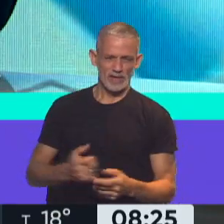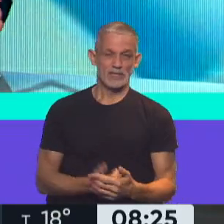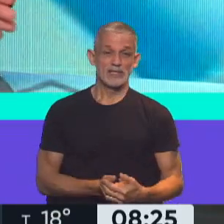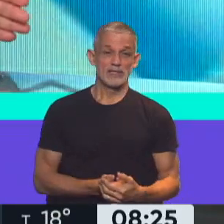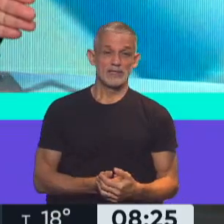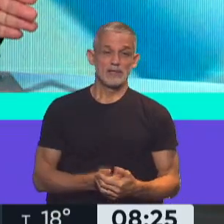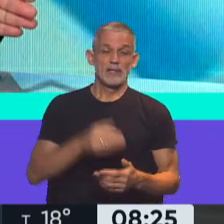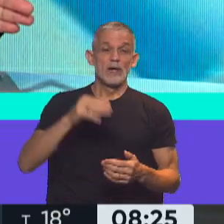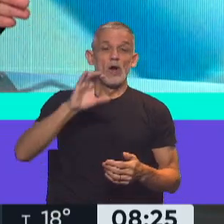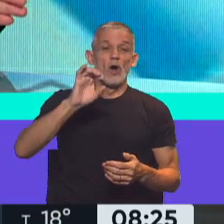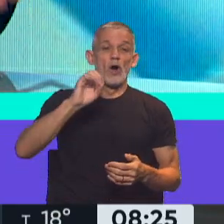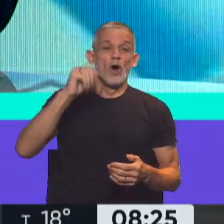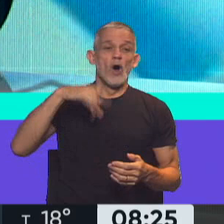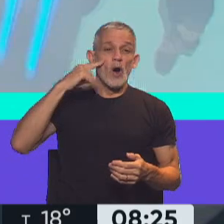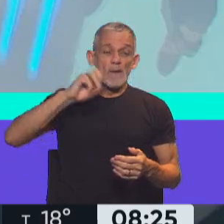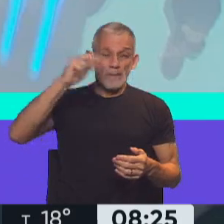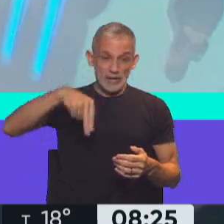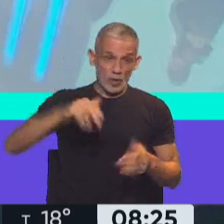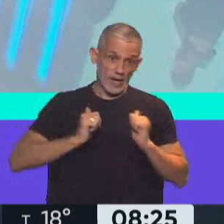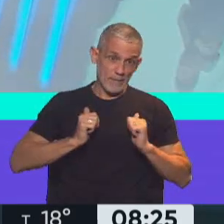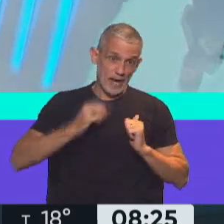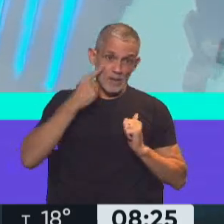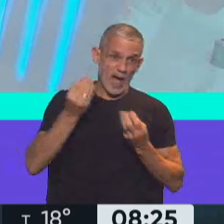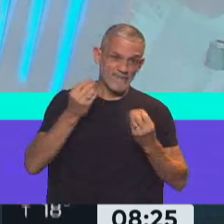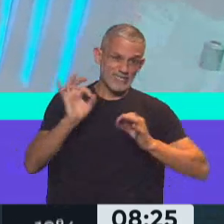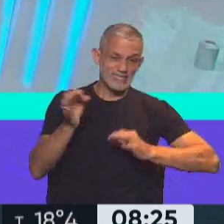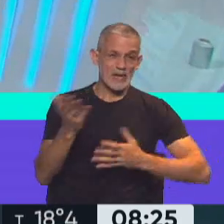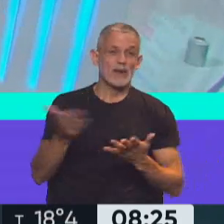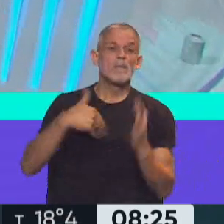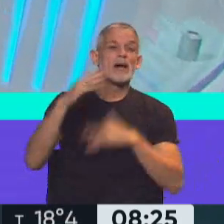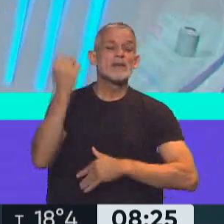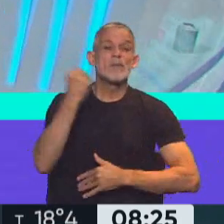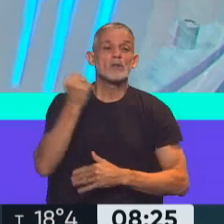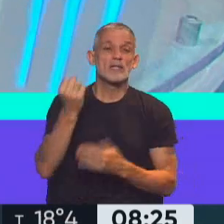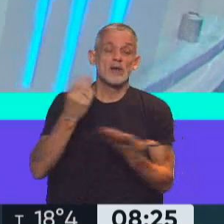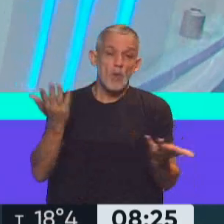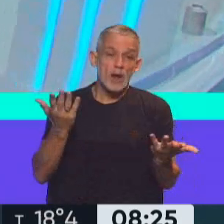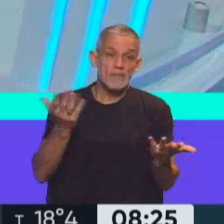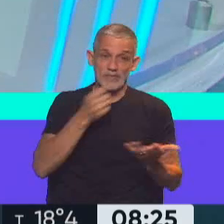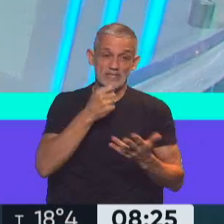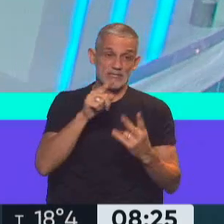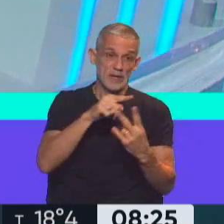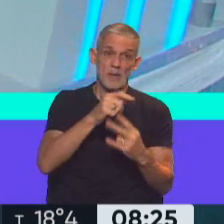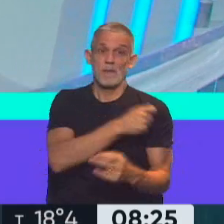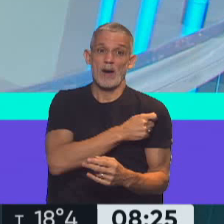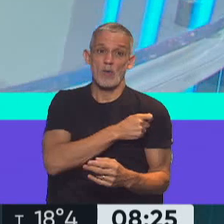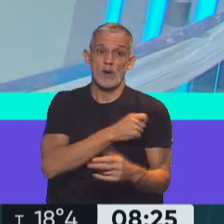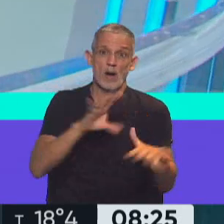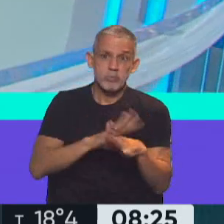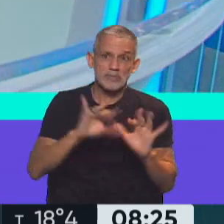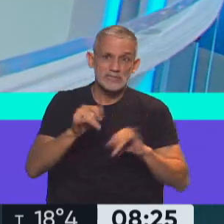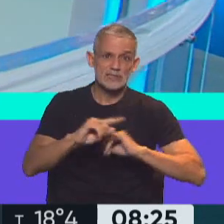De Omicron, mientras esperamos saber, me parece que lo más importante de todo es si la vacuna funciona o no funciona, porque después